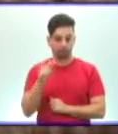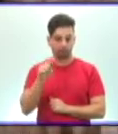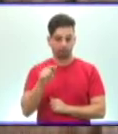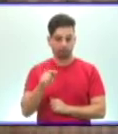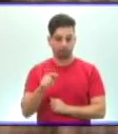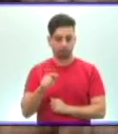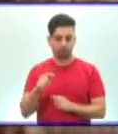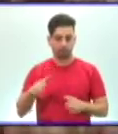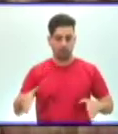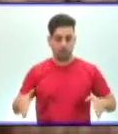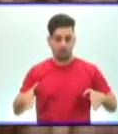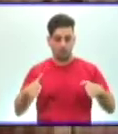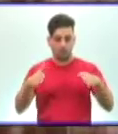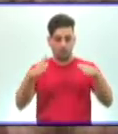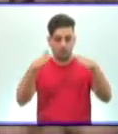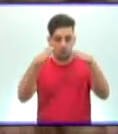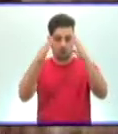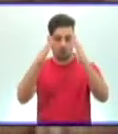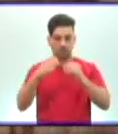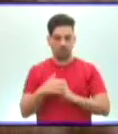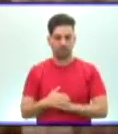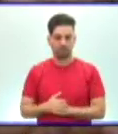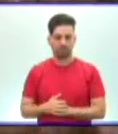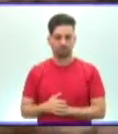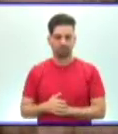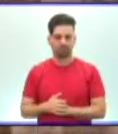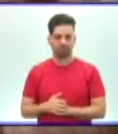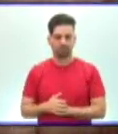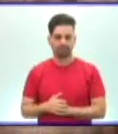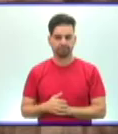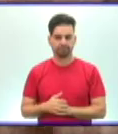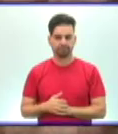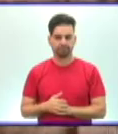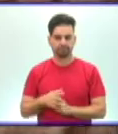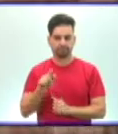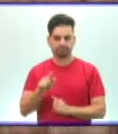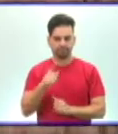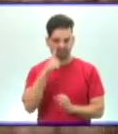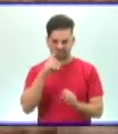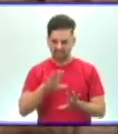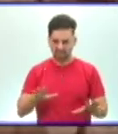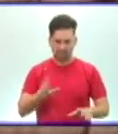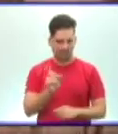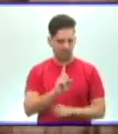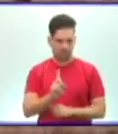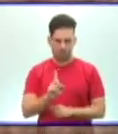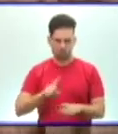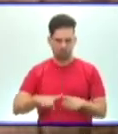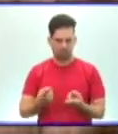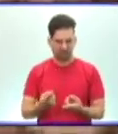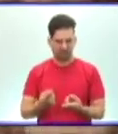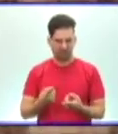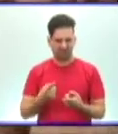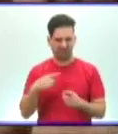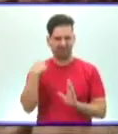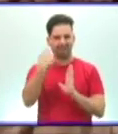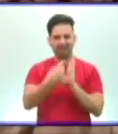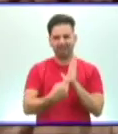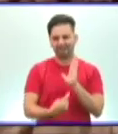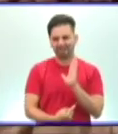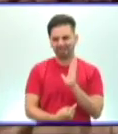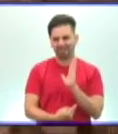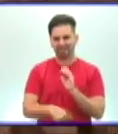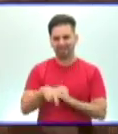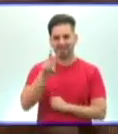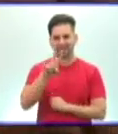tiene más de 30 metros de altura. No sería nada demasiado llamativo si no fuese porque está compuesta por 26